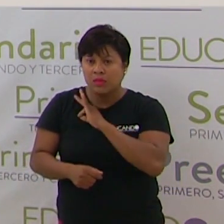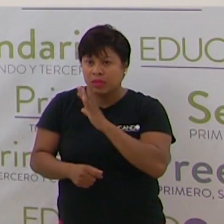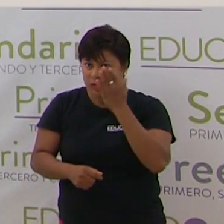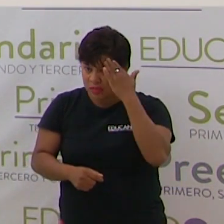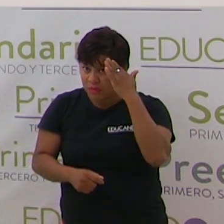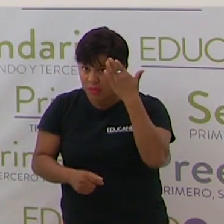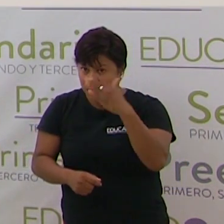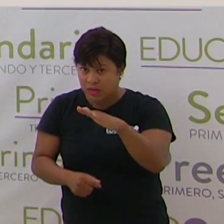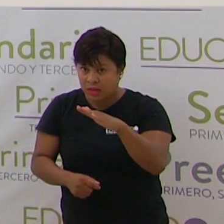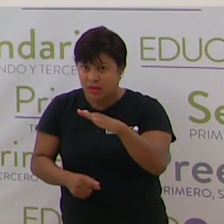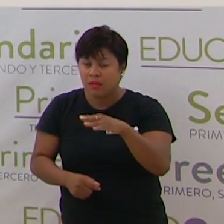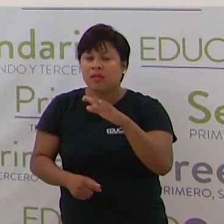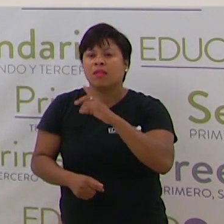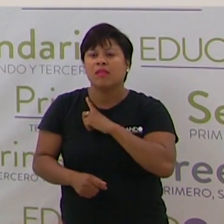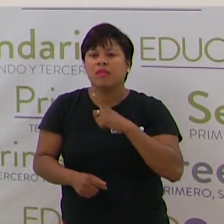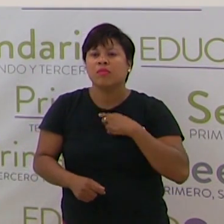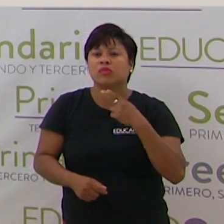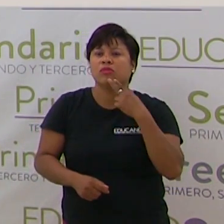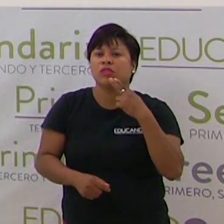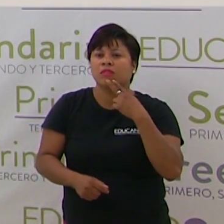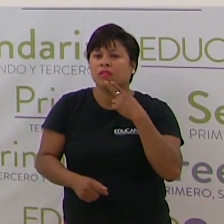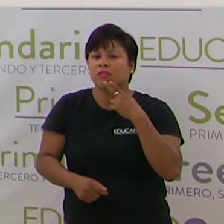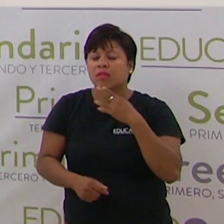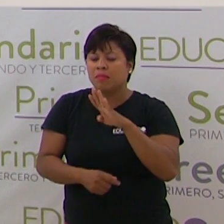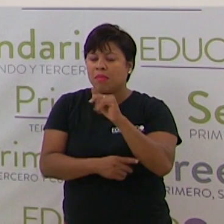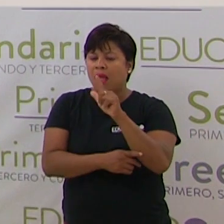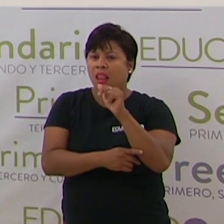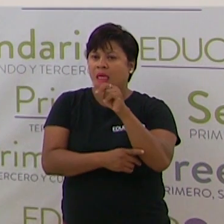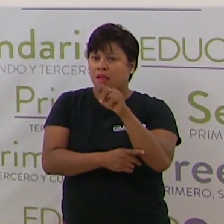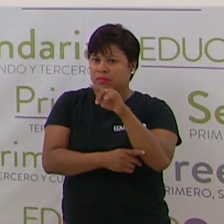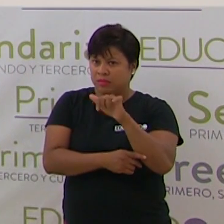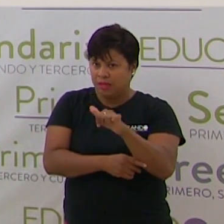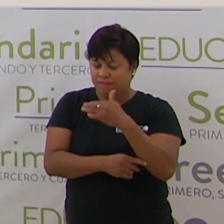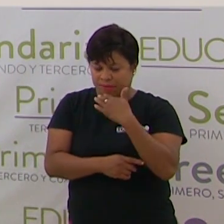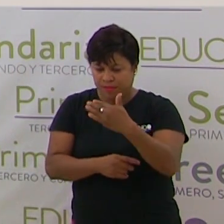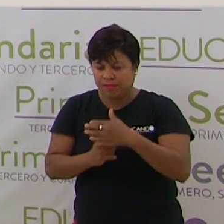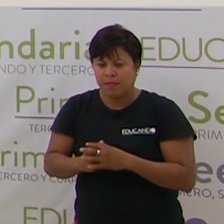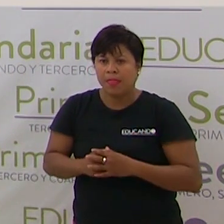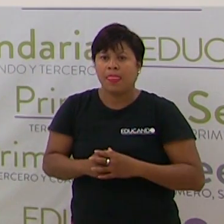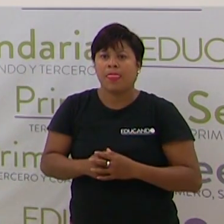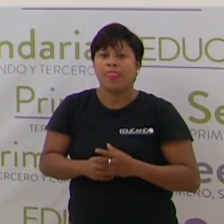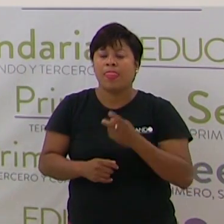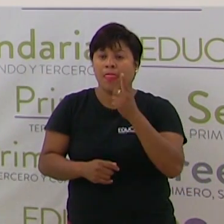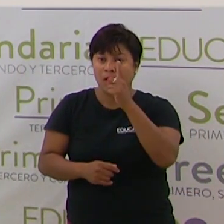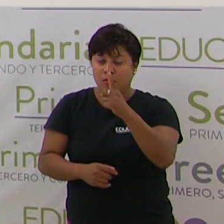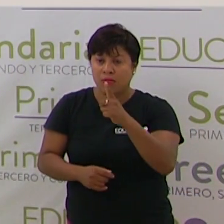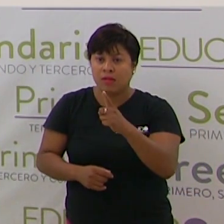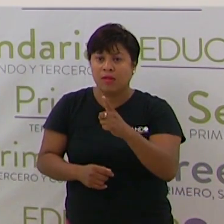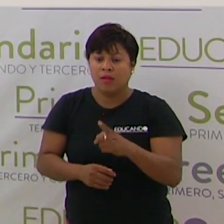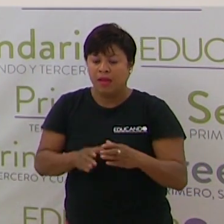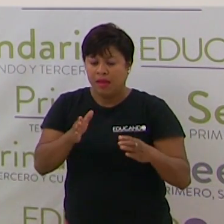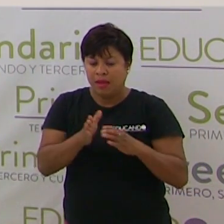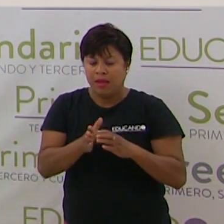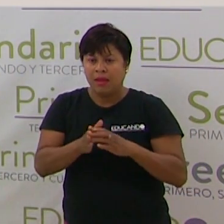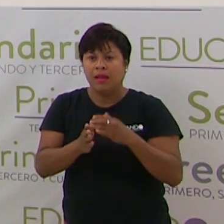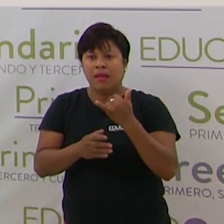saberlo? Utilizar la balanza. Bien. Una taza y un